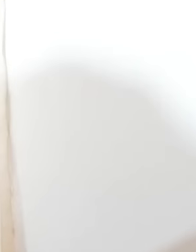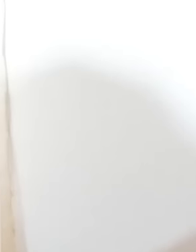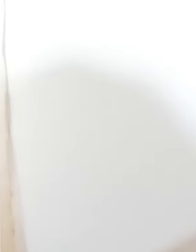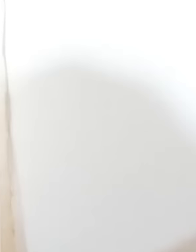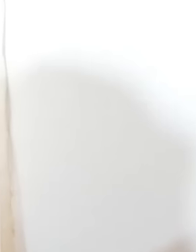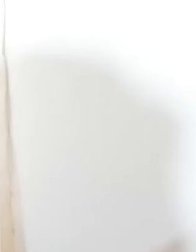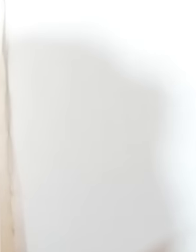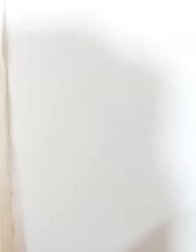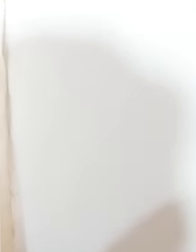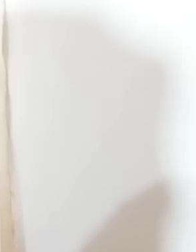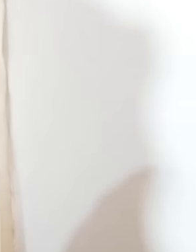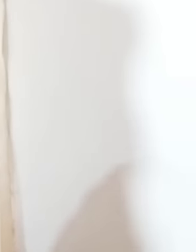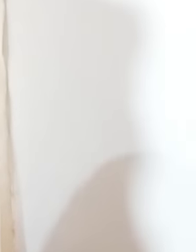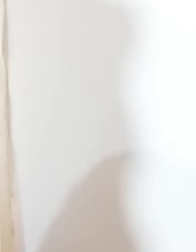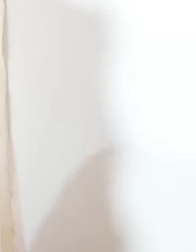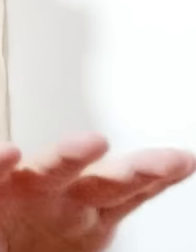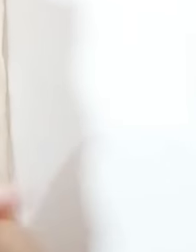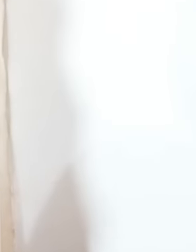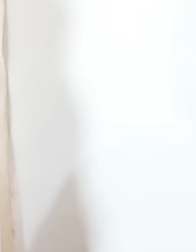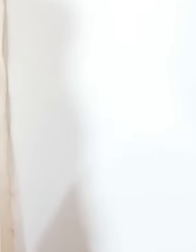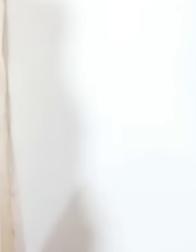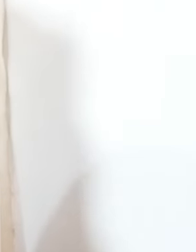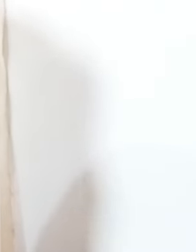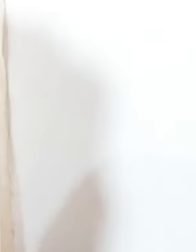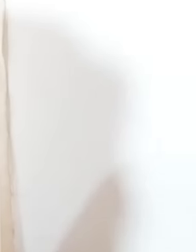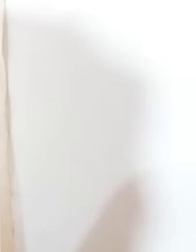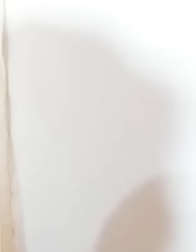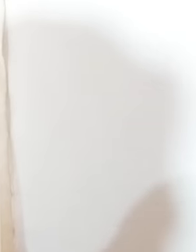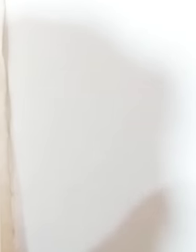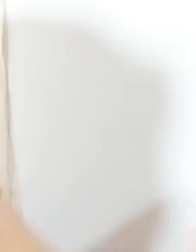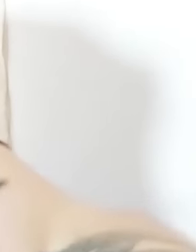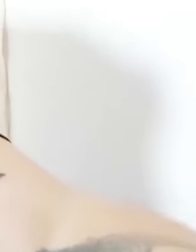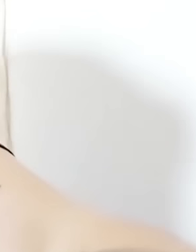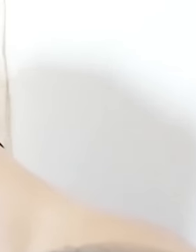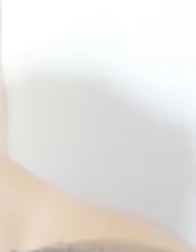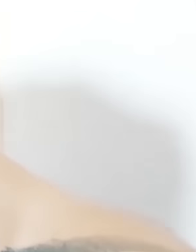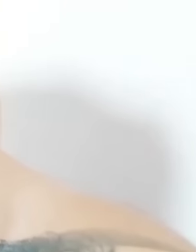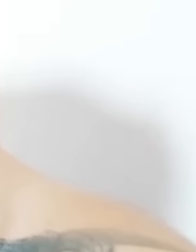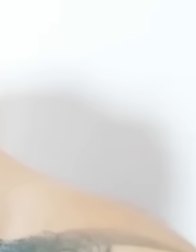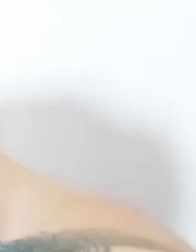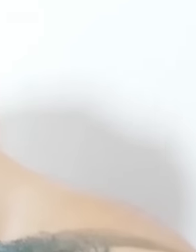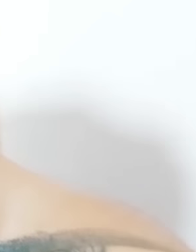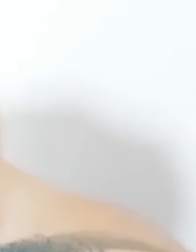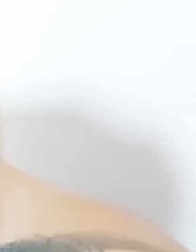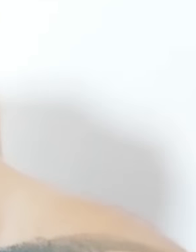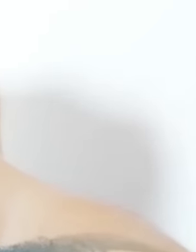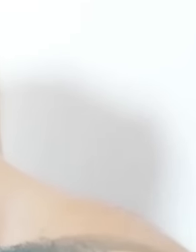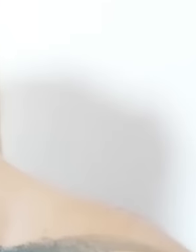Hay que parar con eso. Primero de la reforma a un lado, primero la corrupción. Vamos, esta